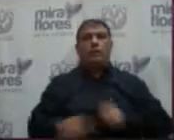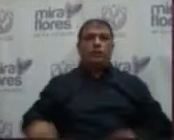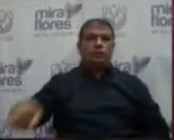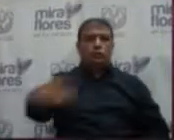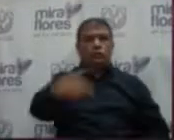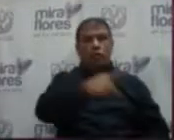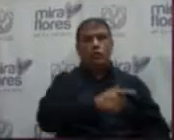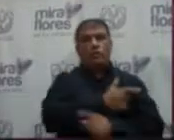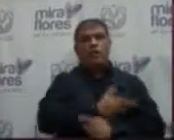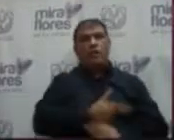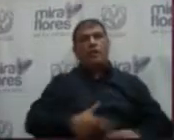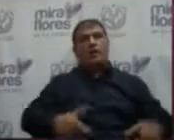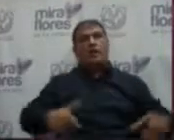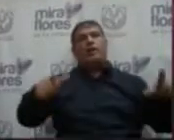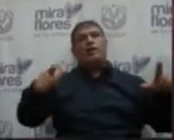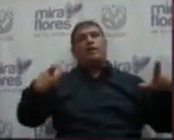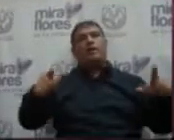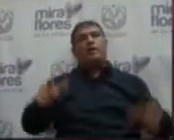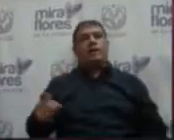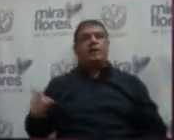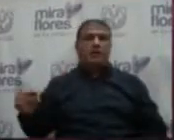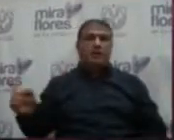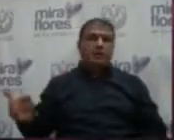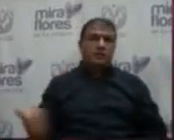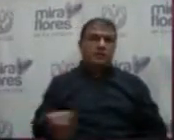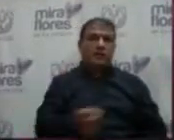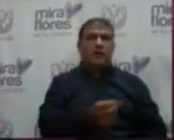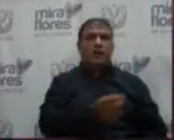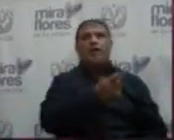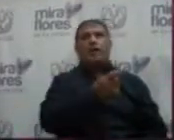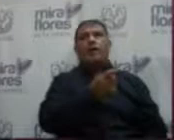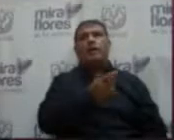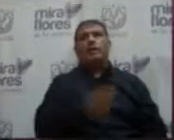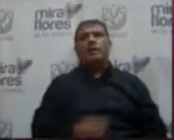Jacob. Somos libres,